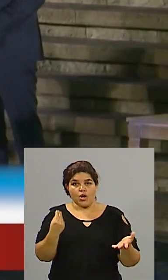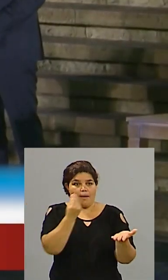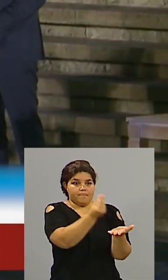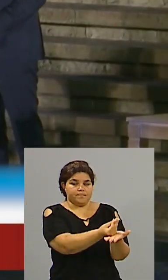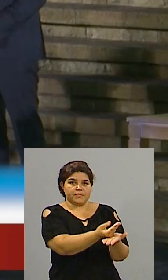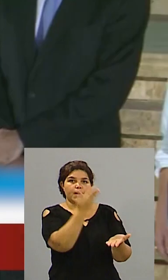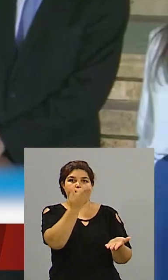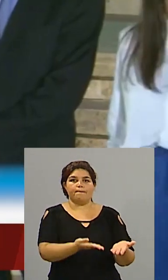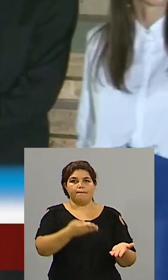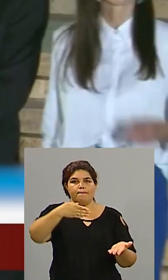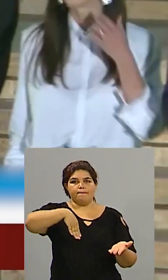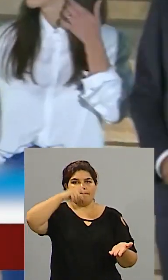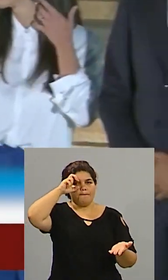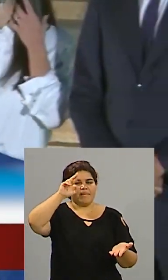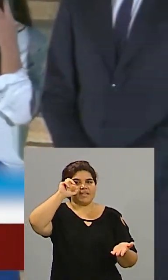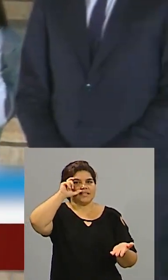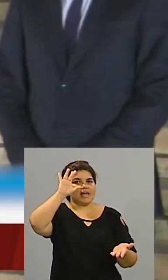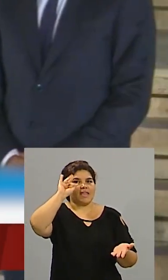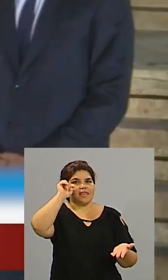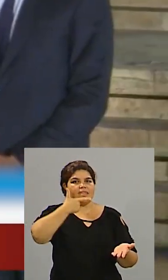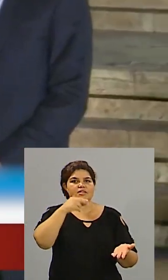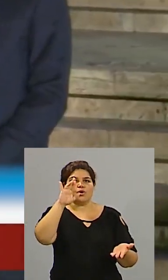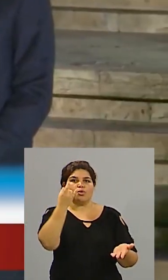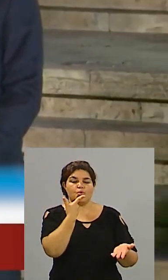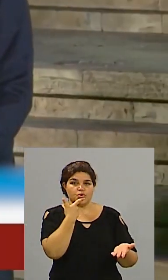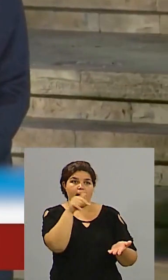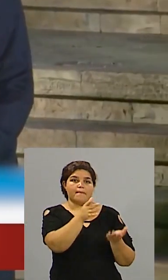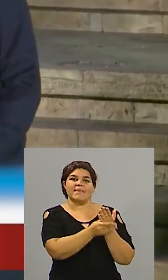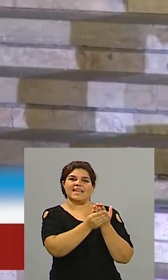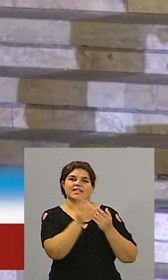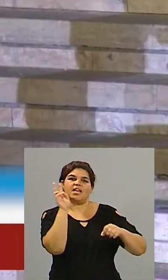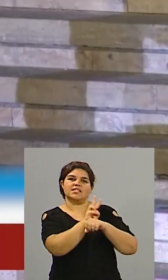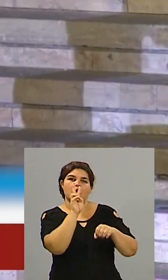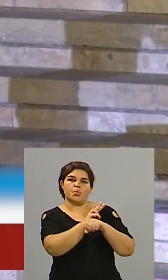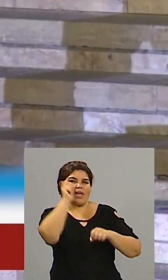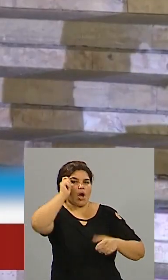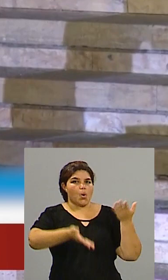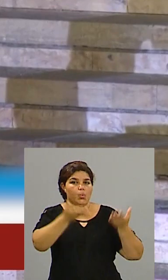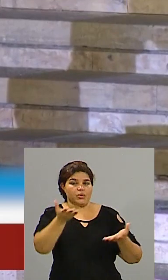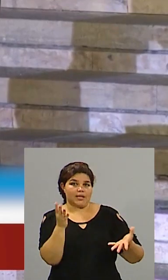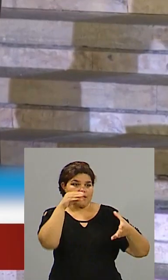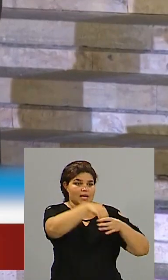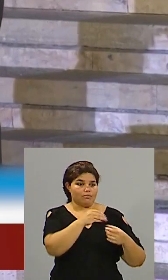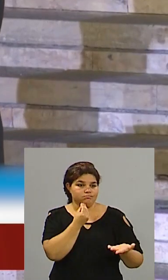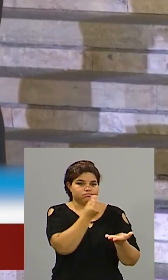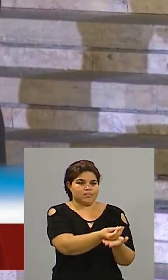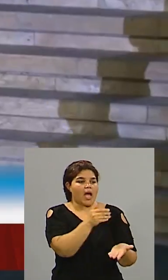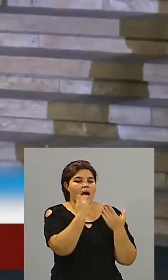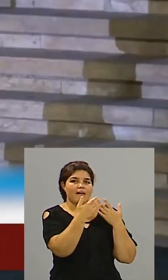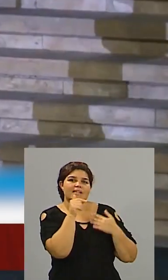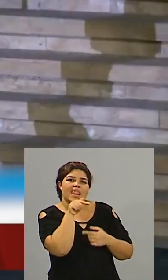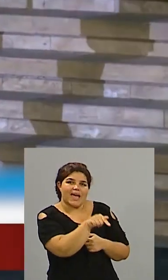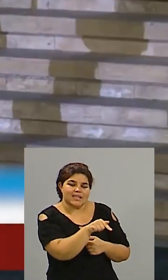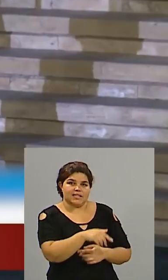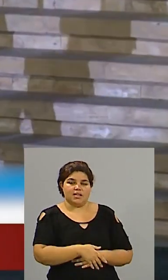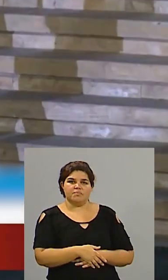cartera, ministra de Seguridad y Justicia de la provincia de Mendoza, para tener detalles de cómo piensa encarar su gestión, qué les ha